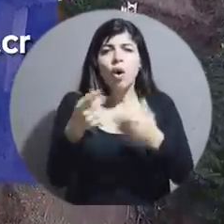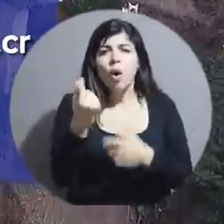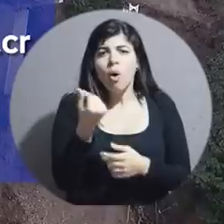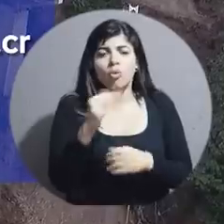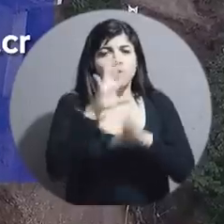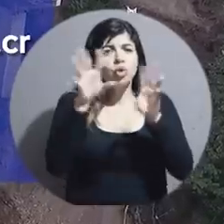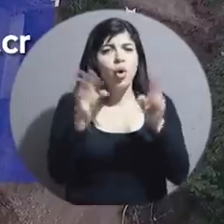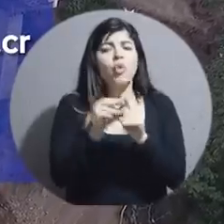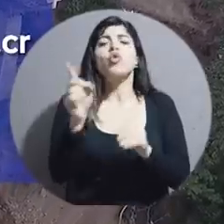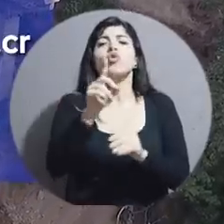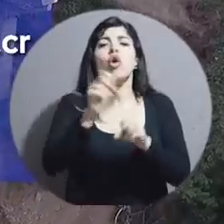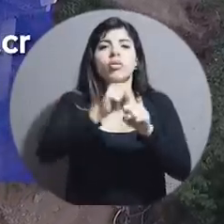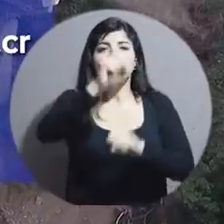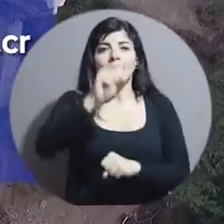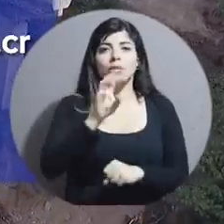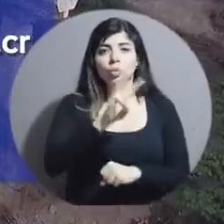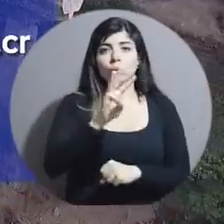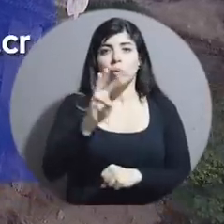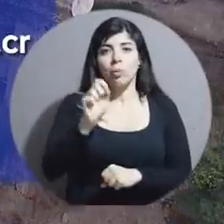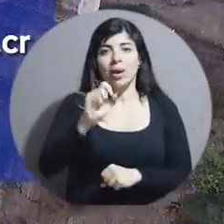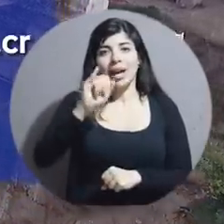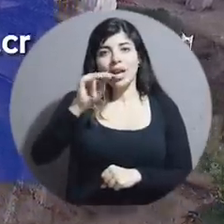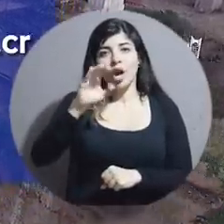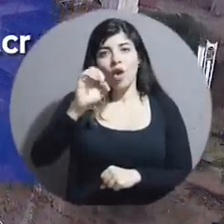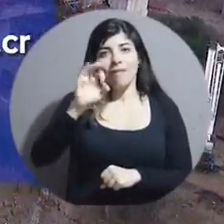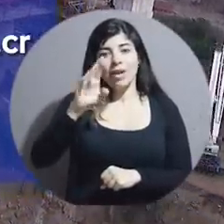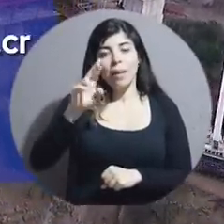horarios está disponible en